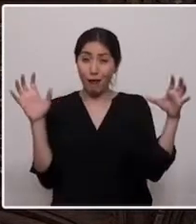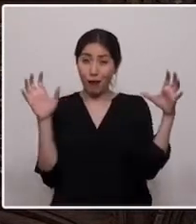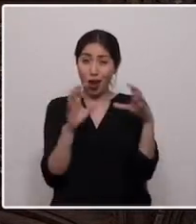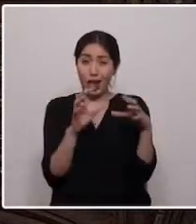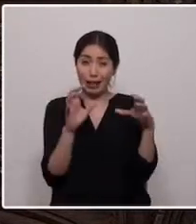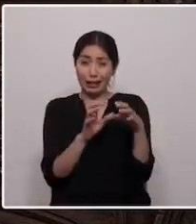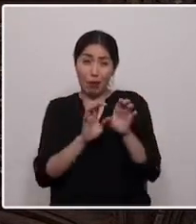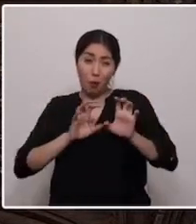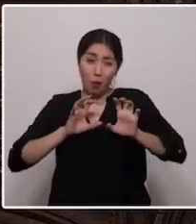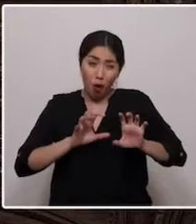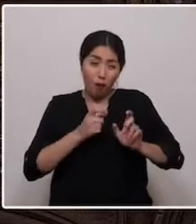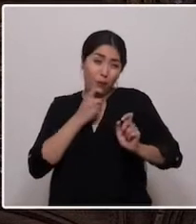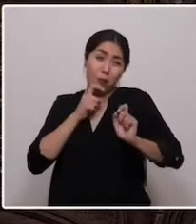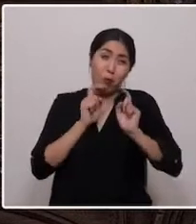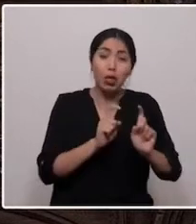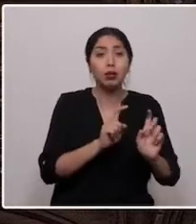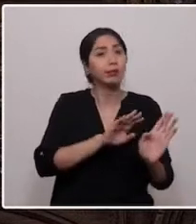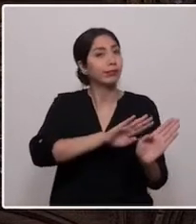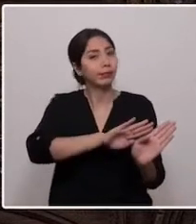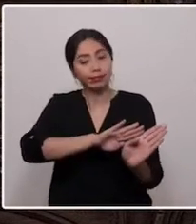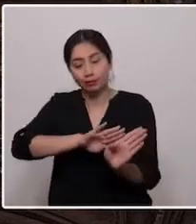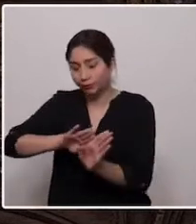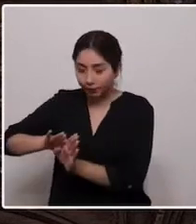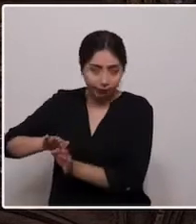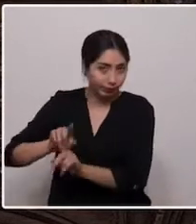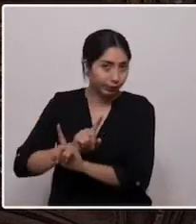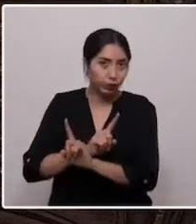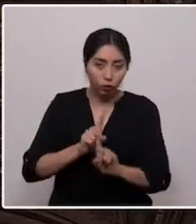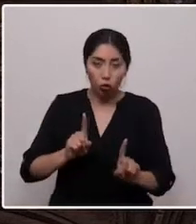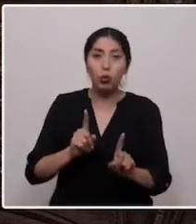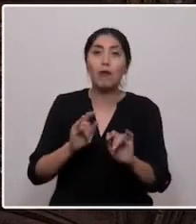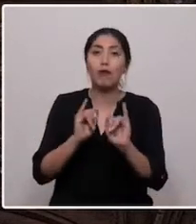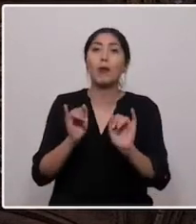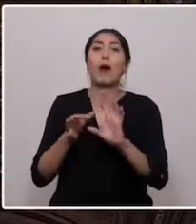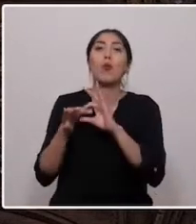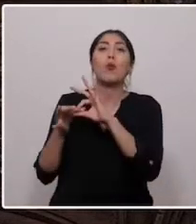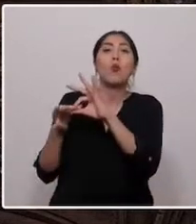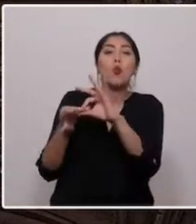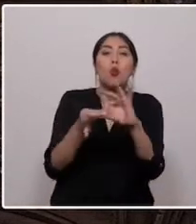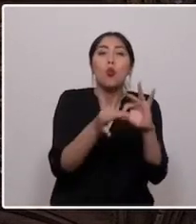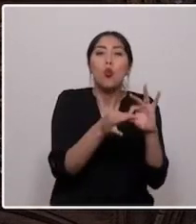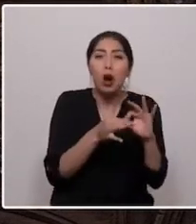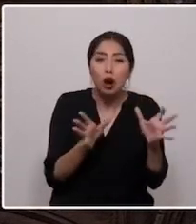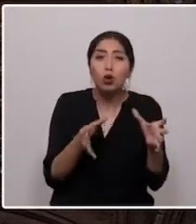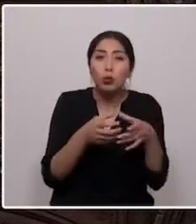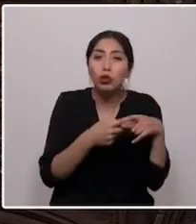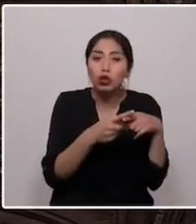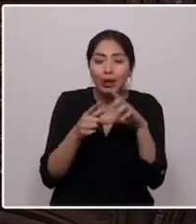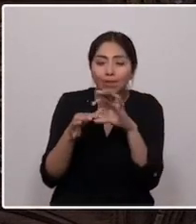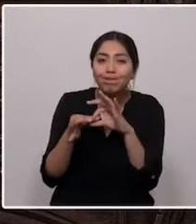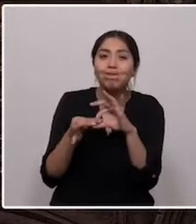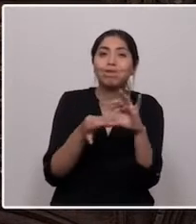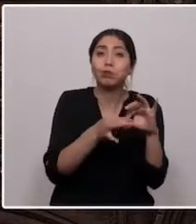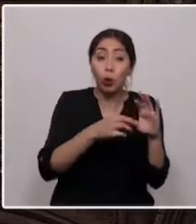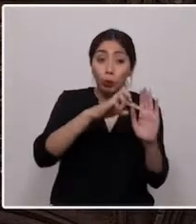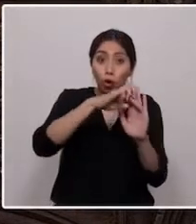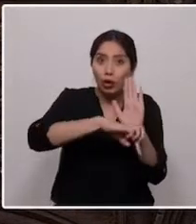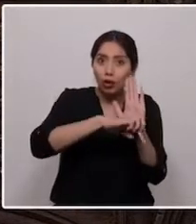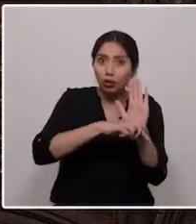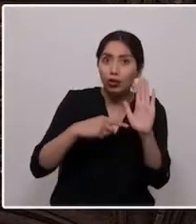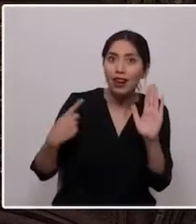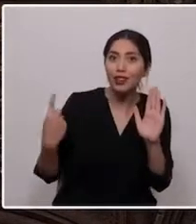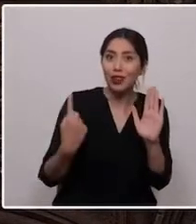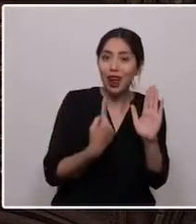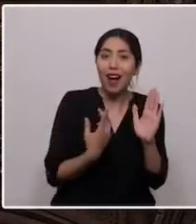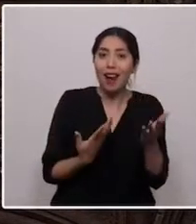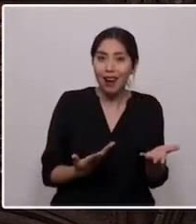y las ofensas. Es una forma de unificar al grupo social en un proyecto nacional y al generarse en conjunto por